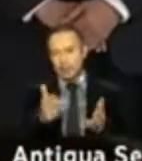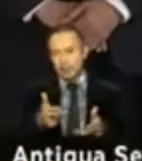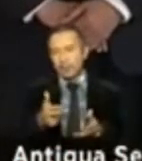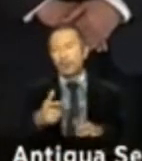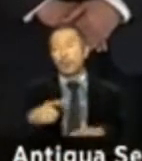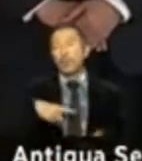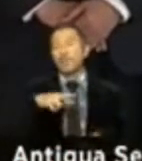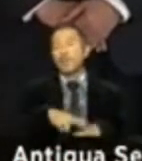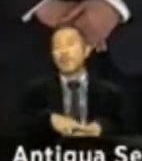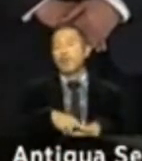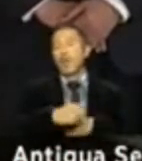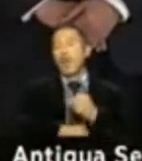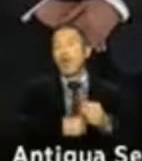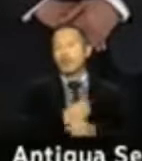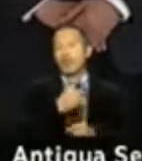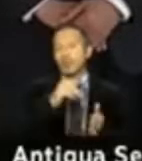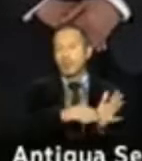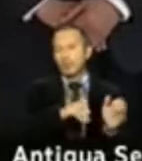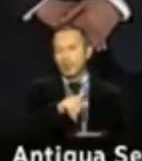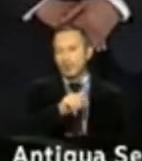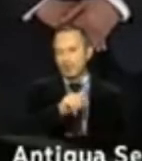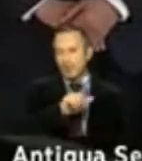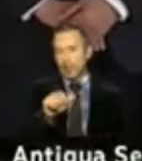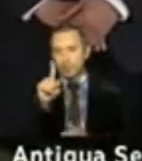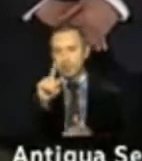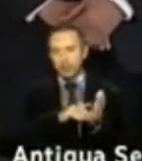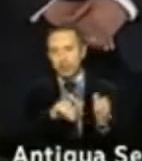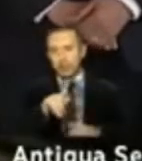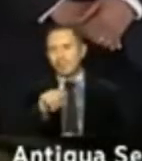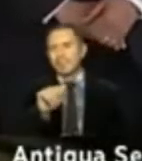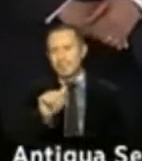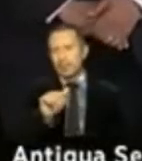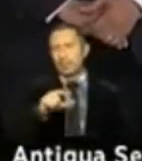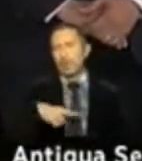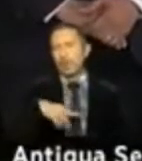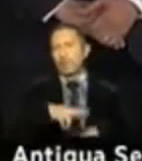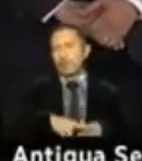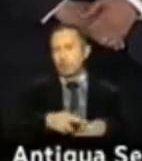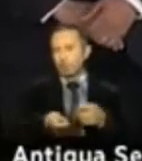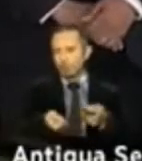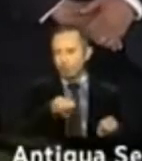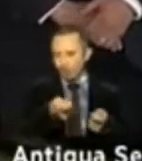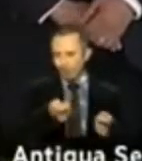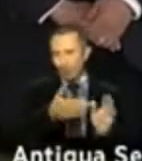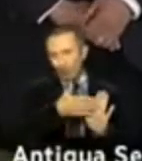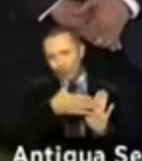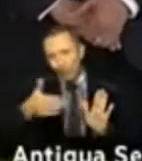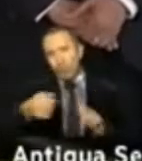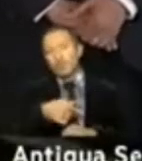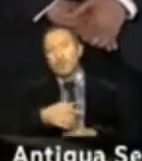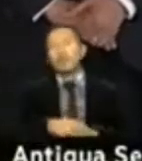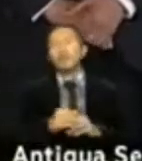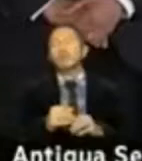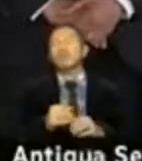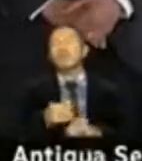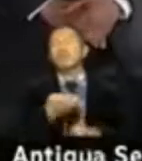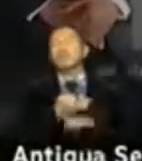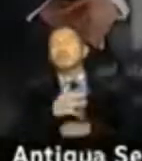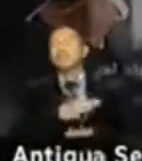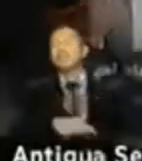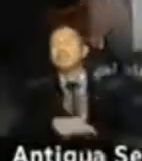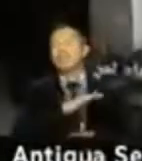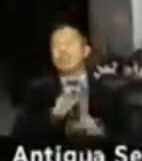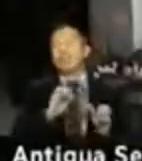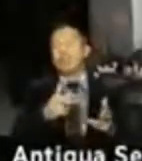Ahora sí que me apena decirlo, pero sí dieron nota. Es decir, pero ahora sí que, como bien sabemos, eso es una mala nota. Ahora